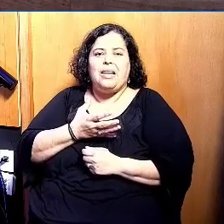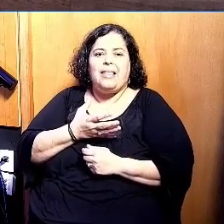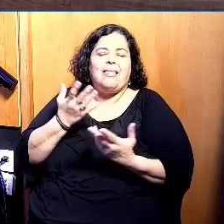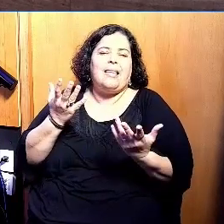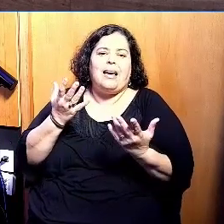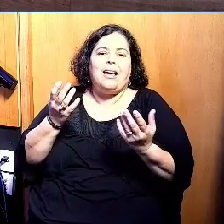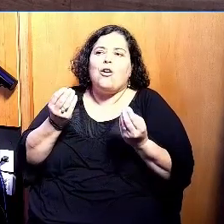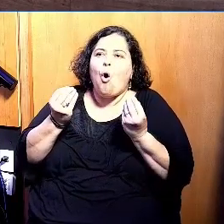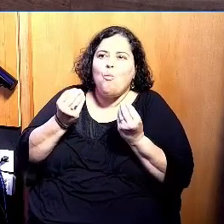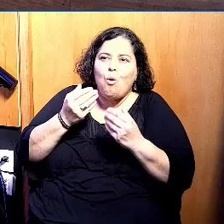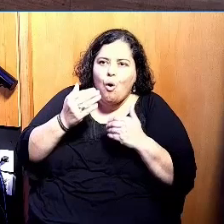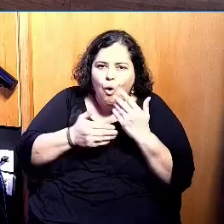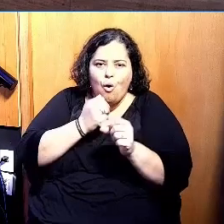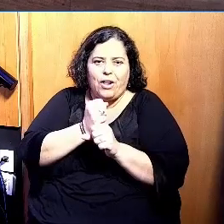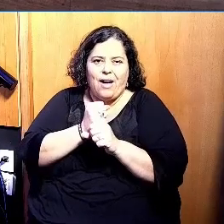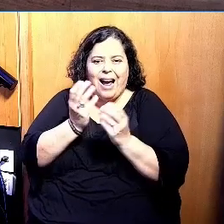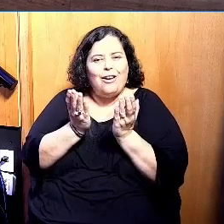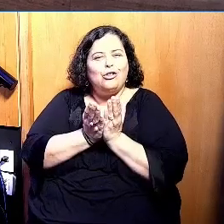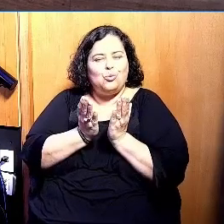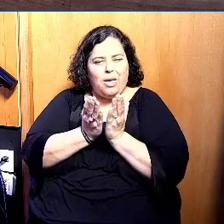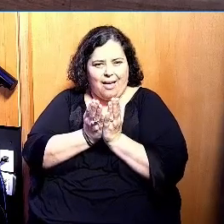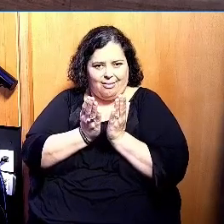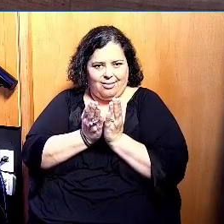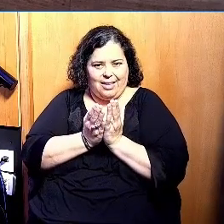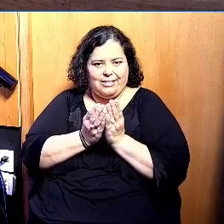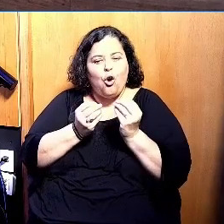la performance de los estudiantes, de cómo rinden.